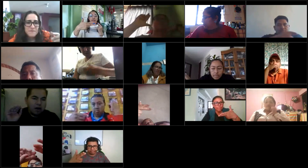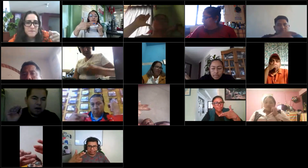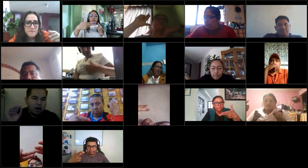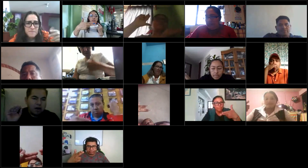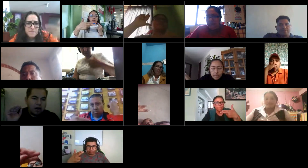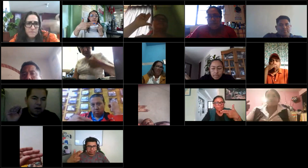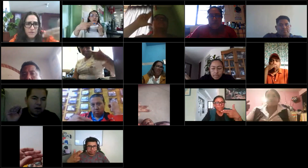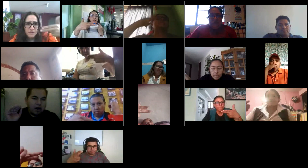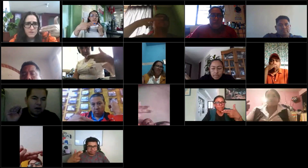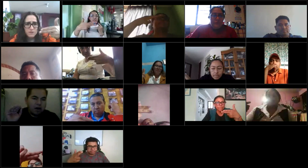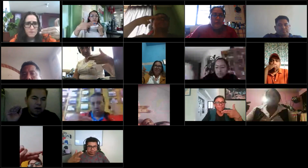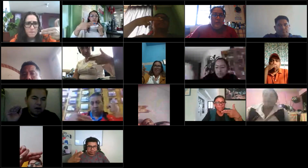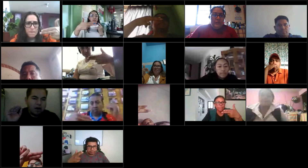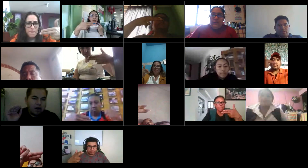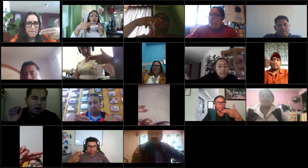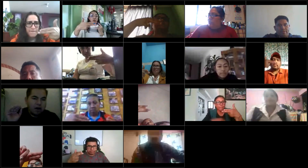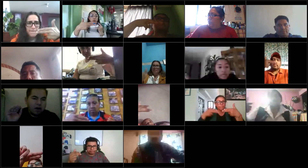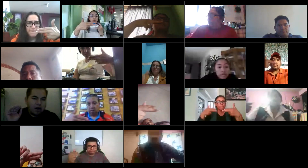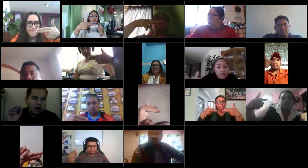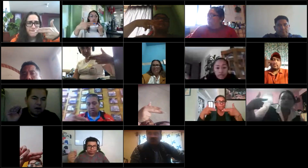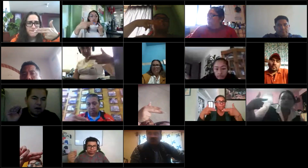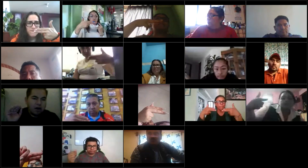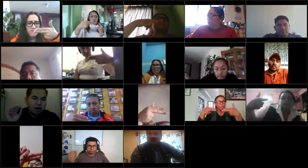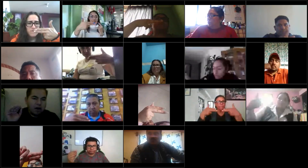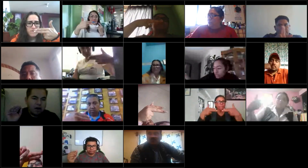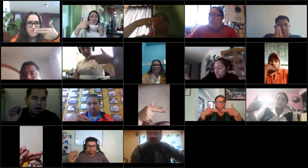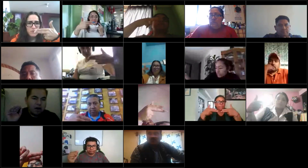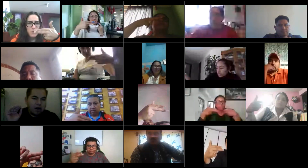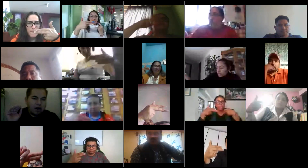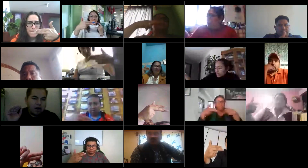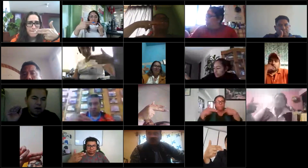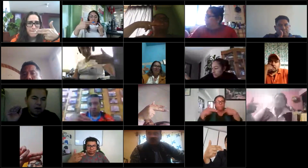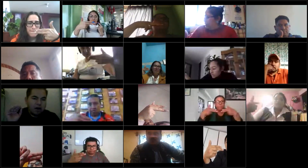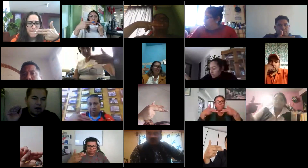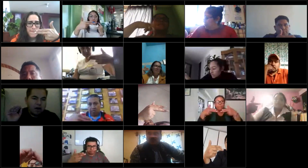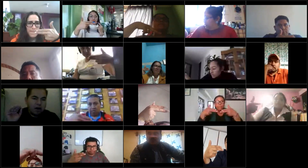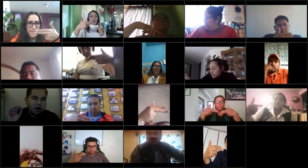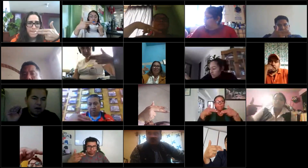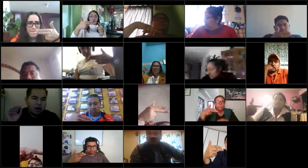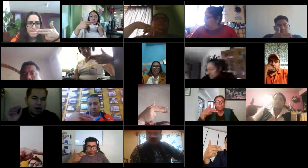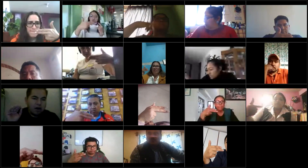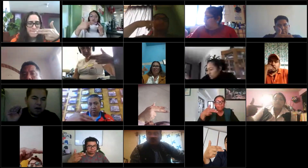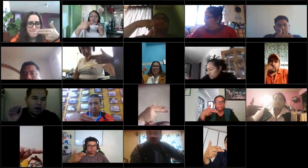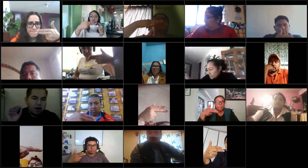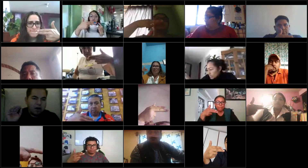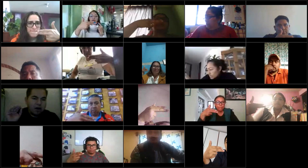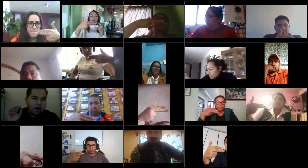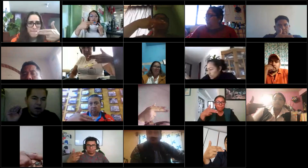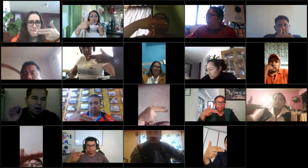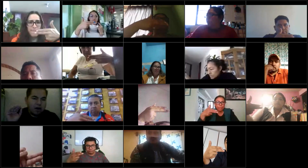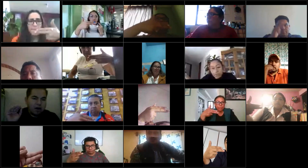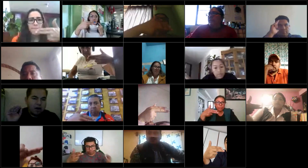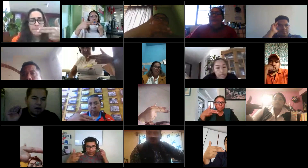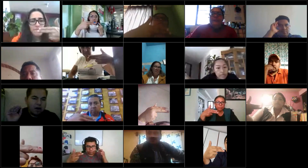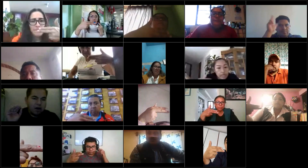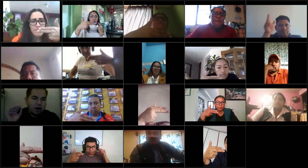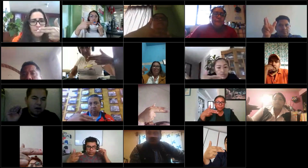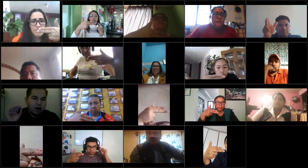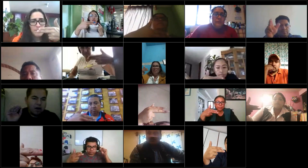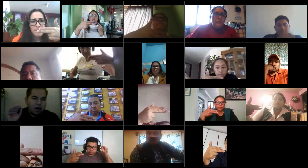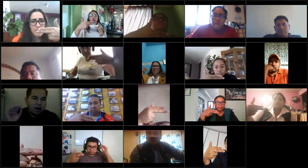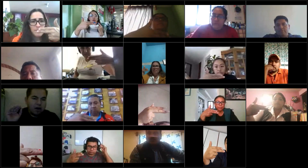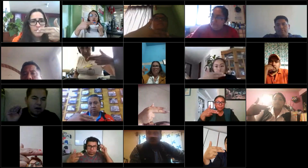Y aquí vamos a ver diferentes elementos. La configuración va a ser la letra H. ¿A qué le llamamos configuración? A la forma que toma mi